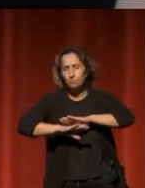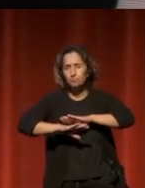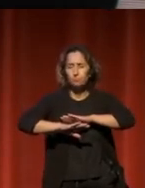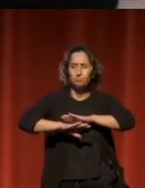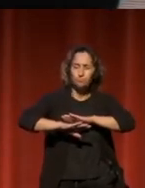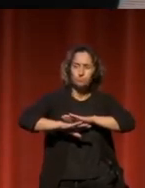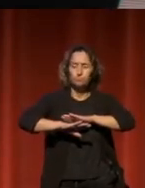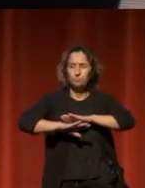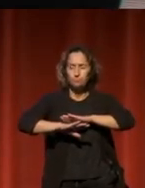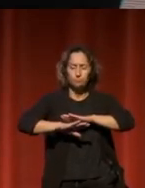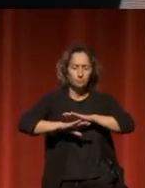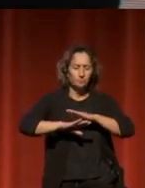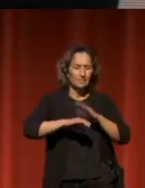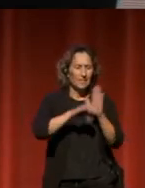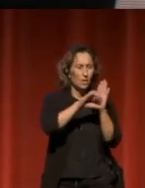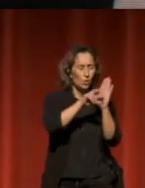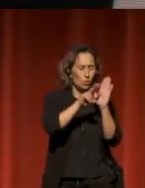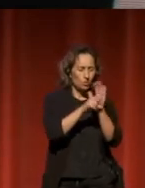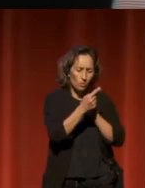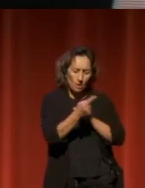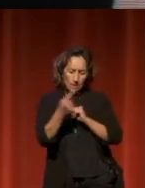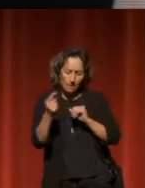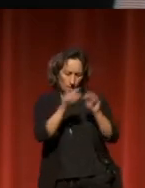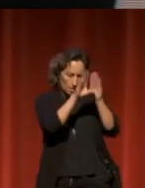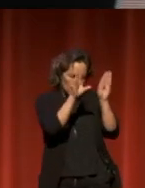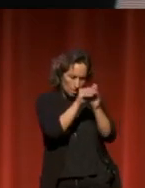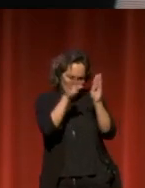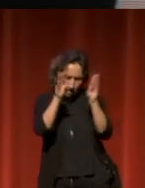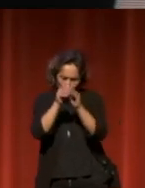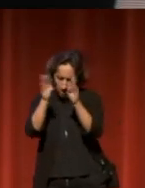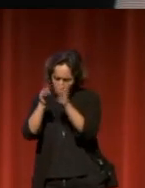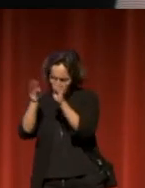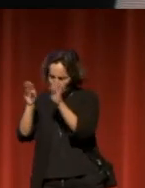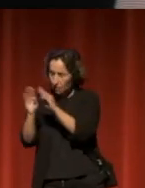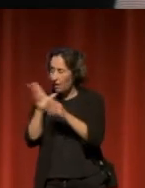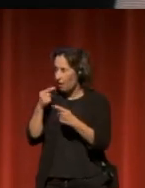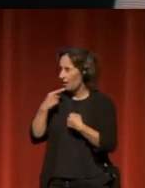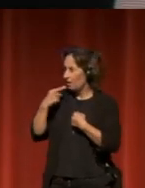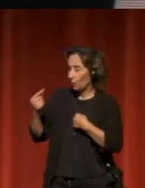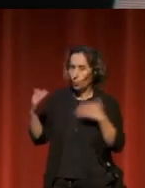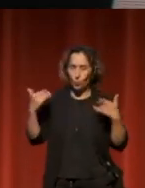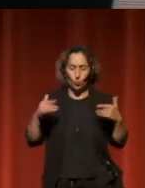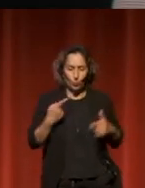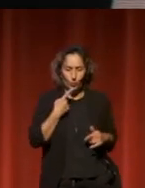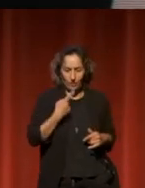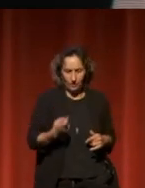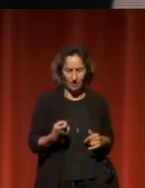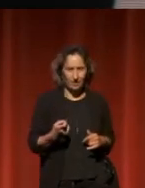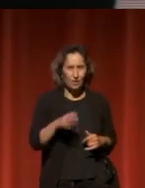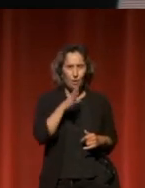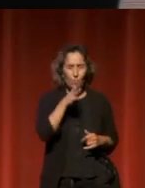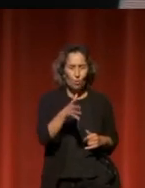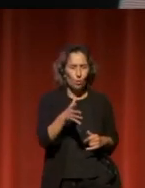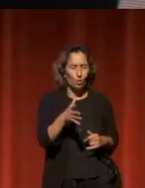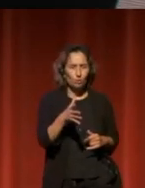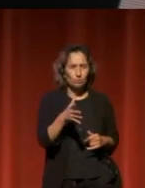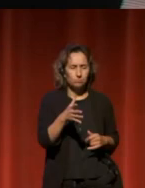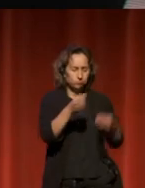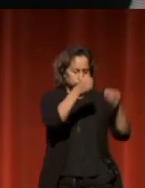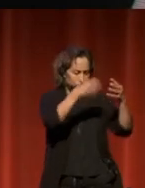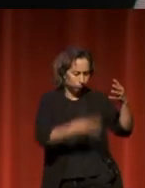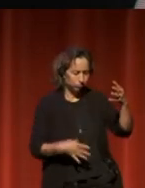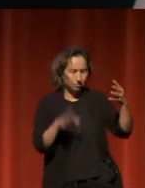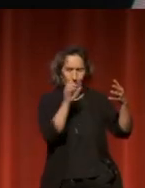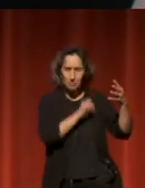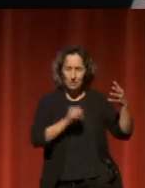resumir los currículum de cada uno de ellos, fue como se lo decía ahora, fue como un poco difícil, porque son tan, tan maravillosos,